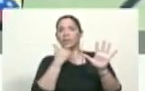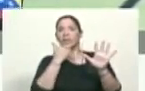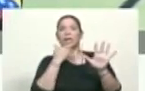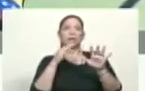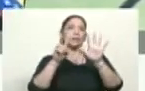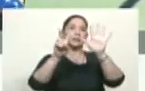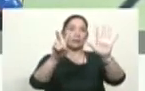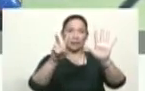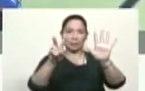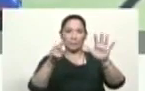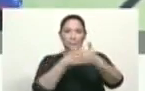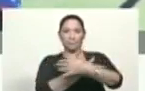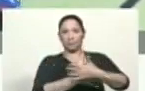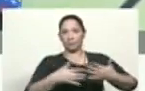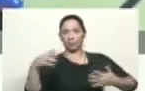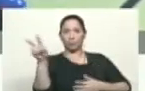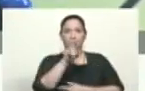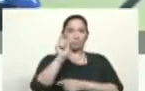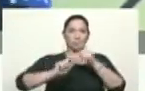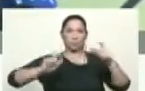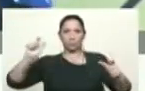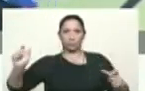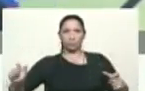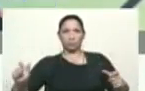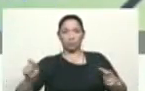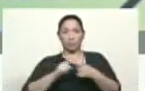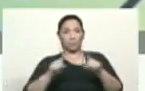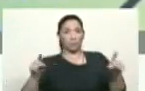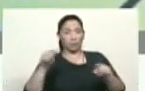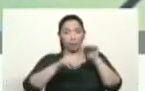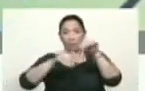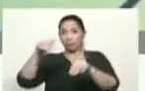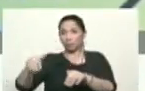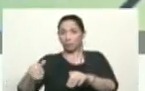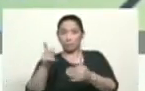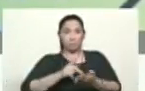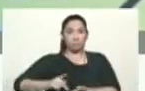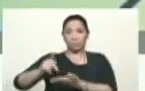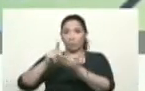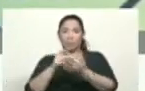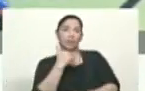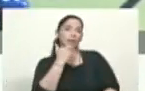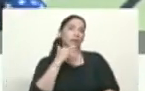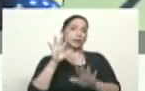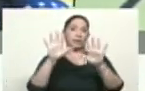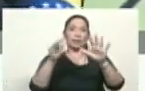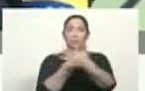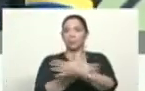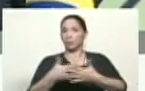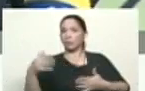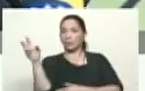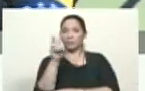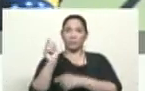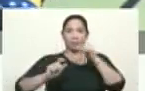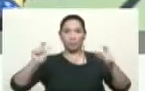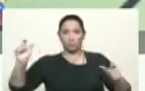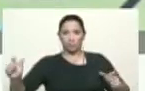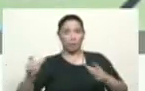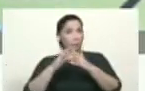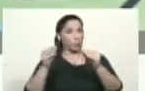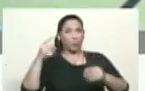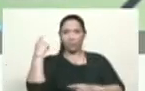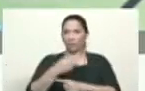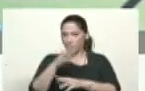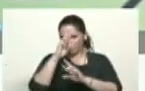6, casi 7 millones de venezolanos. Pero es que además en esas elecciones participaron casi 10 millones de venezolanos, que también todos tienen que